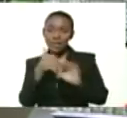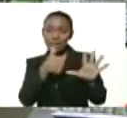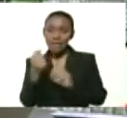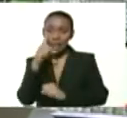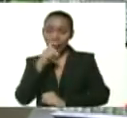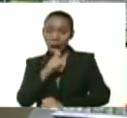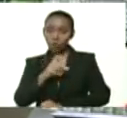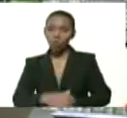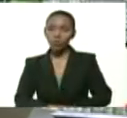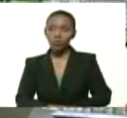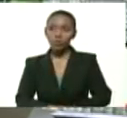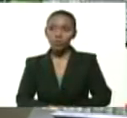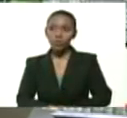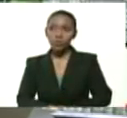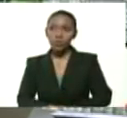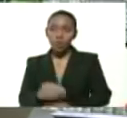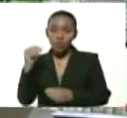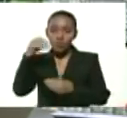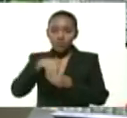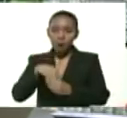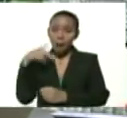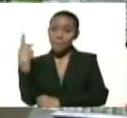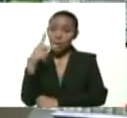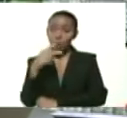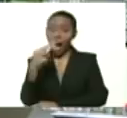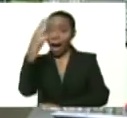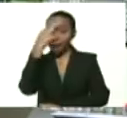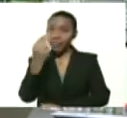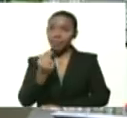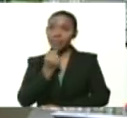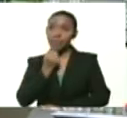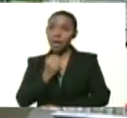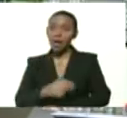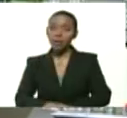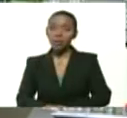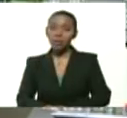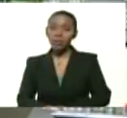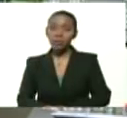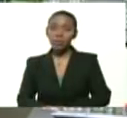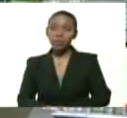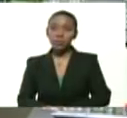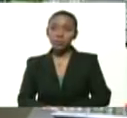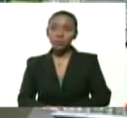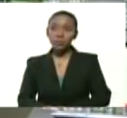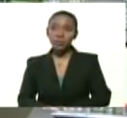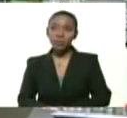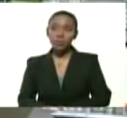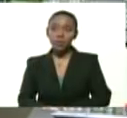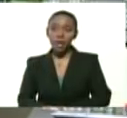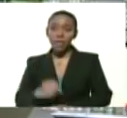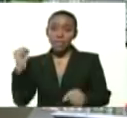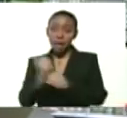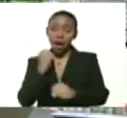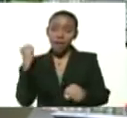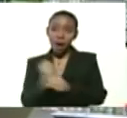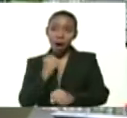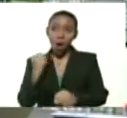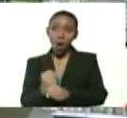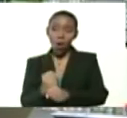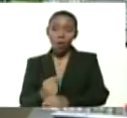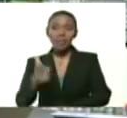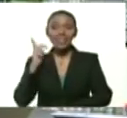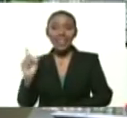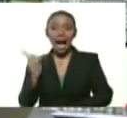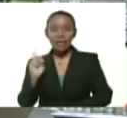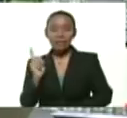edad, residente de la parroquia Antímano, atención Antímano, de oficio y ocupación